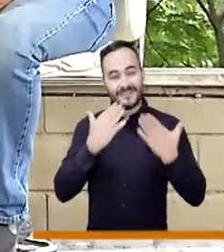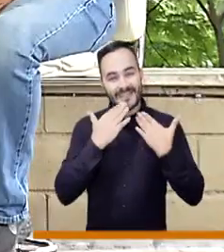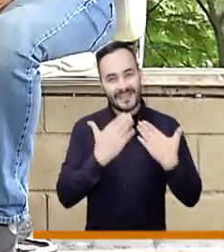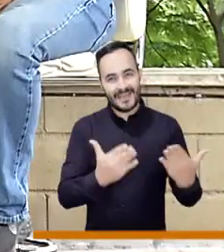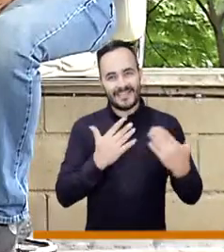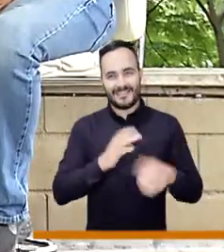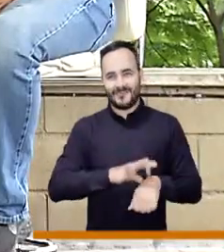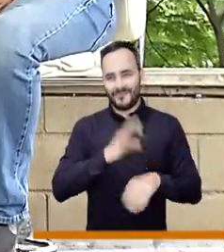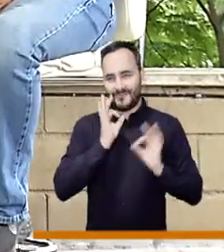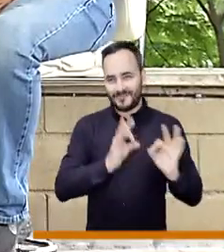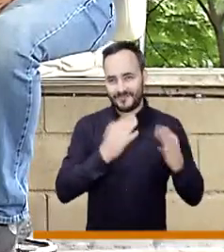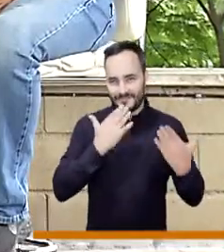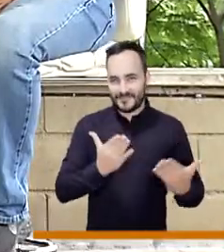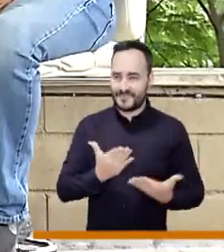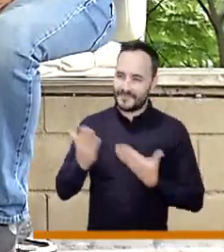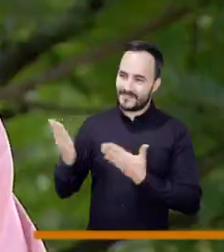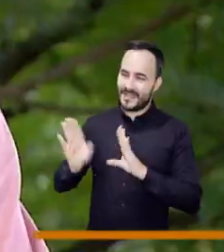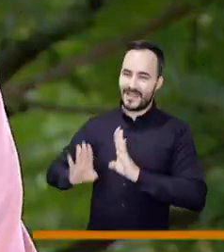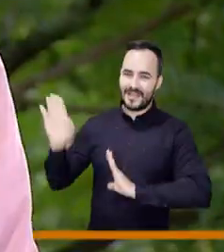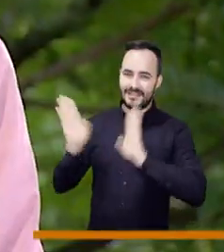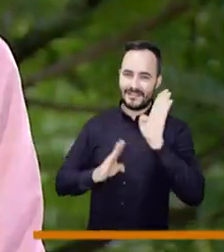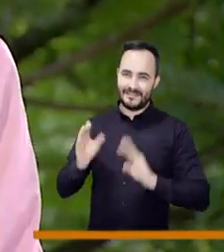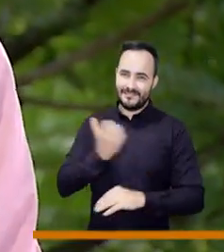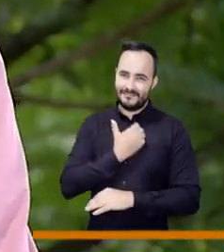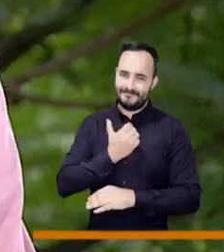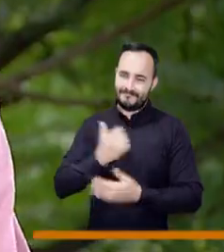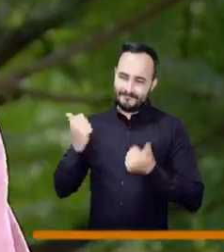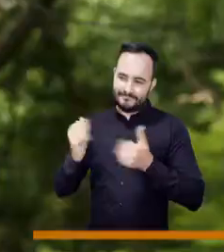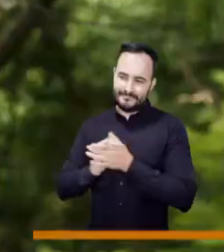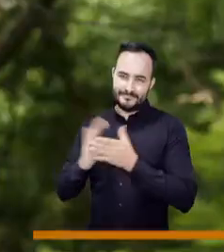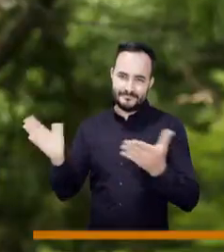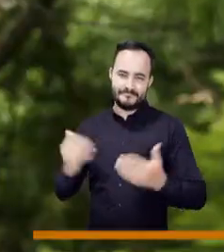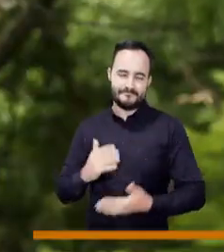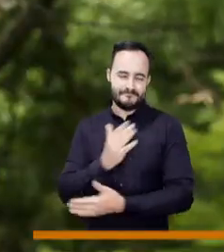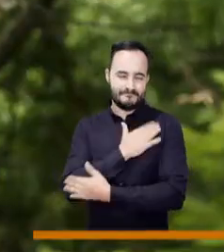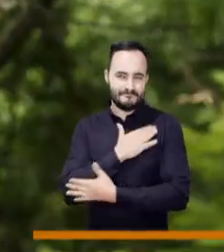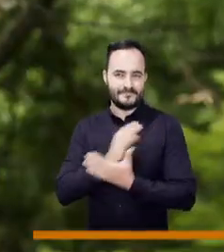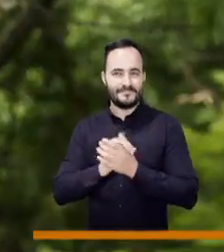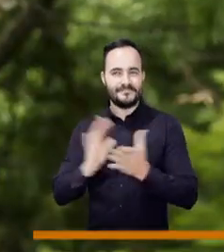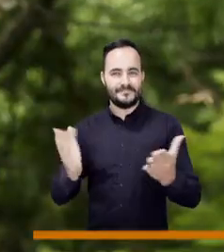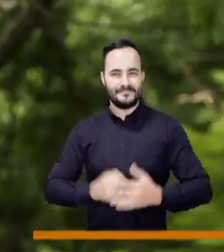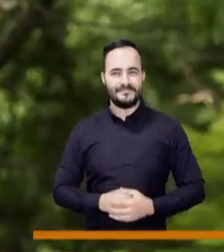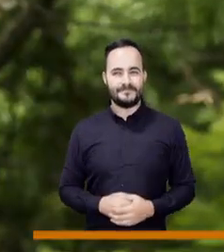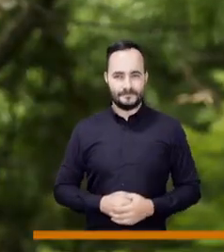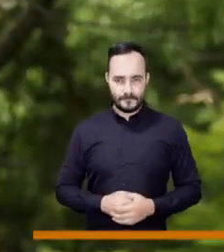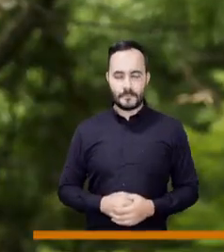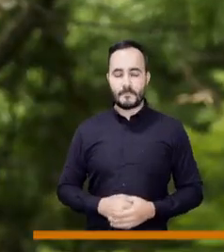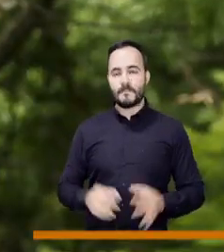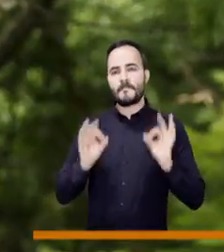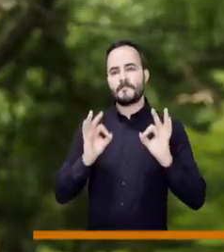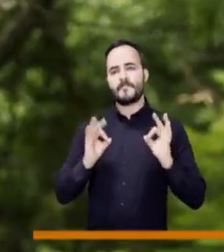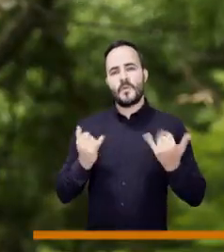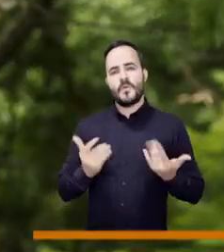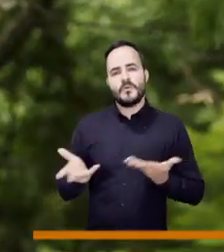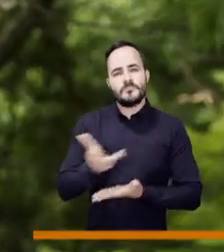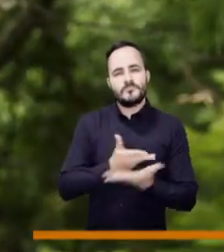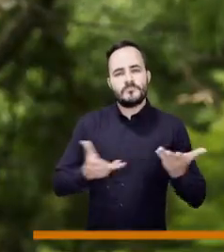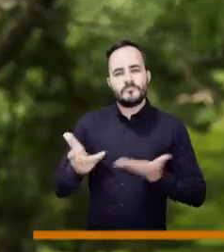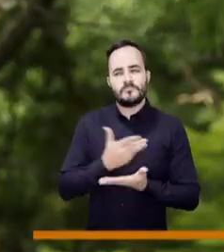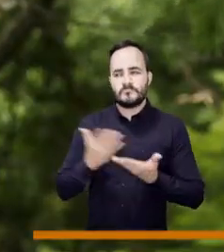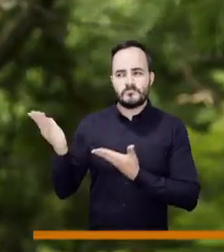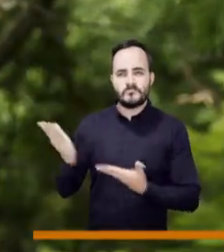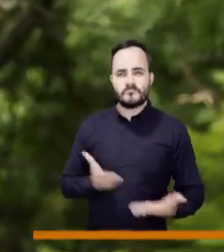a nuestro candidato a la alcaldía, el doctor Luis Bernardo, un saludo muy especial también. Y lo que haremos hoy es darle a los anfitriones